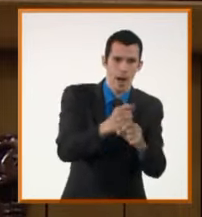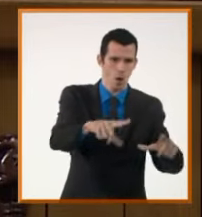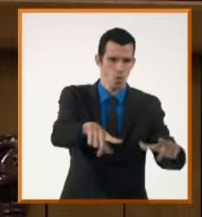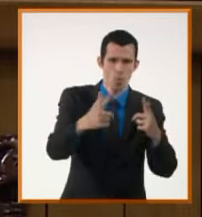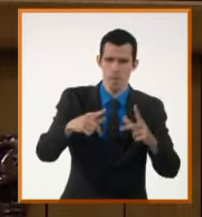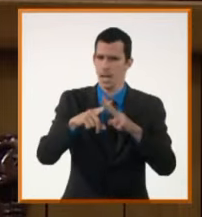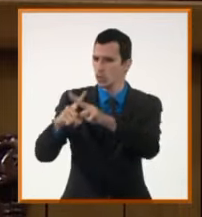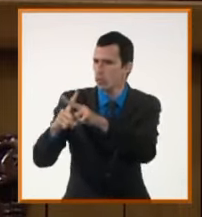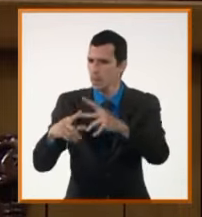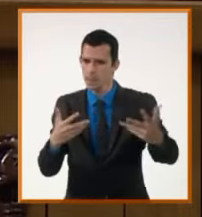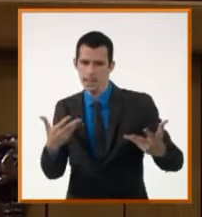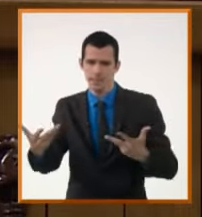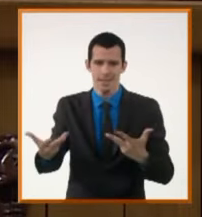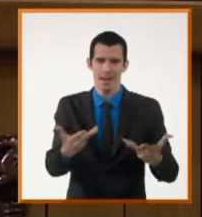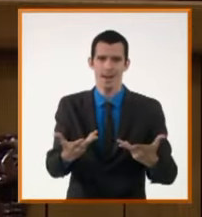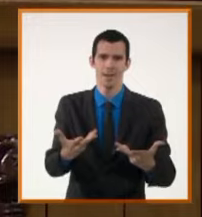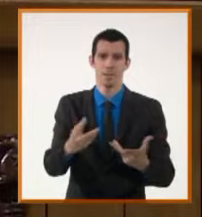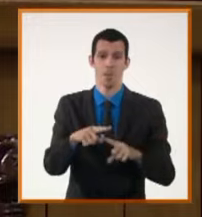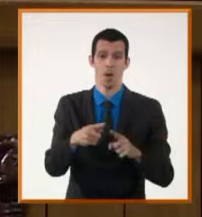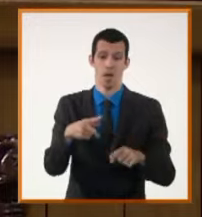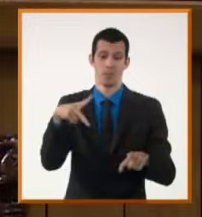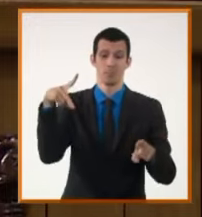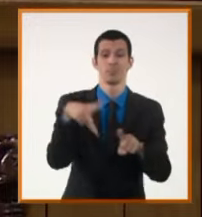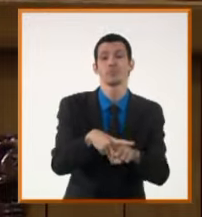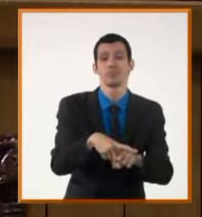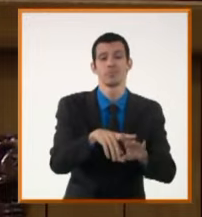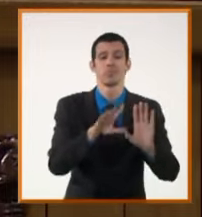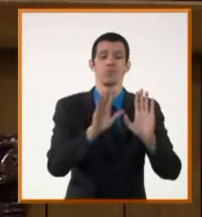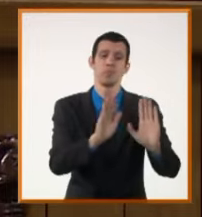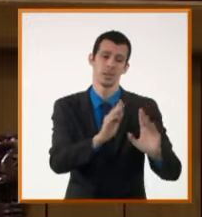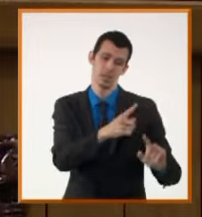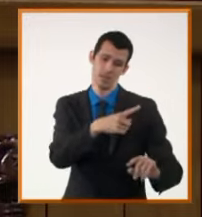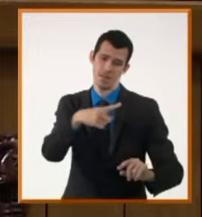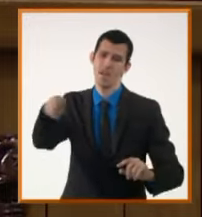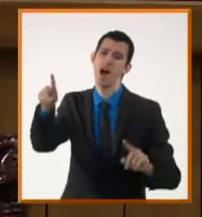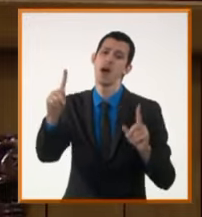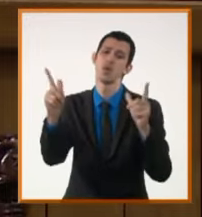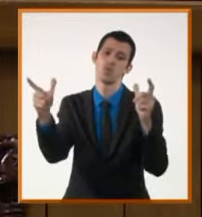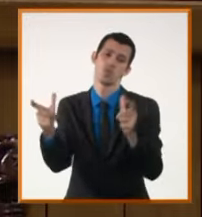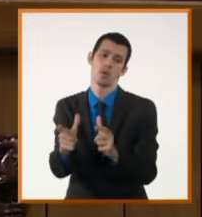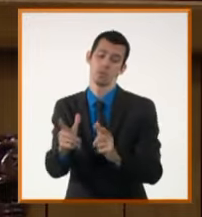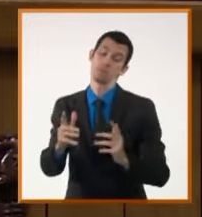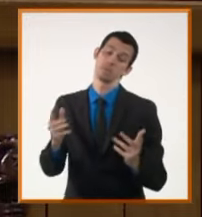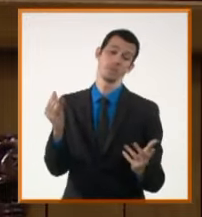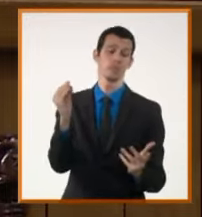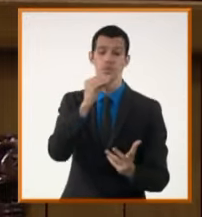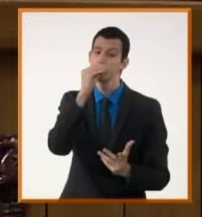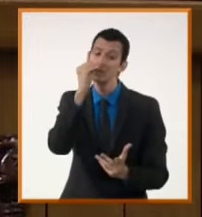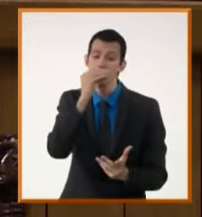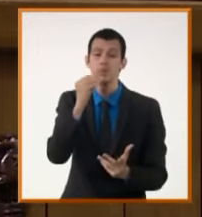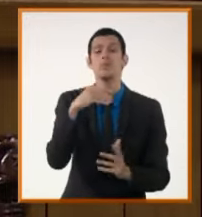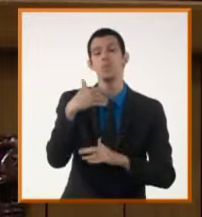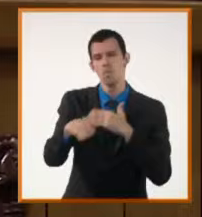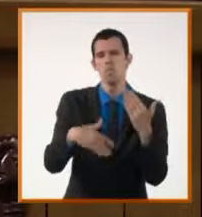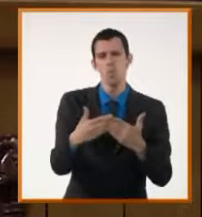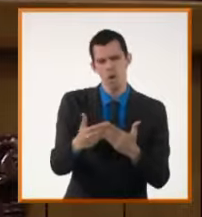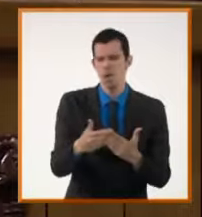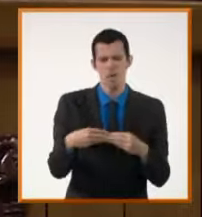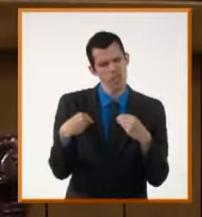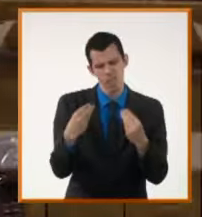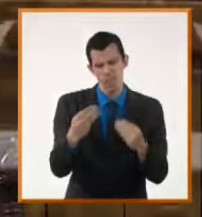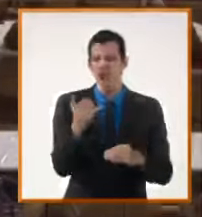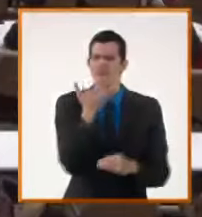acuerdos, ni se analizan los problemas principales. Nosotros hicimos un trabajo, la compañera diputada Nancy hizo